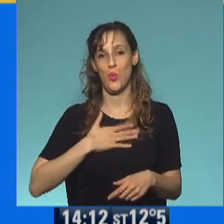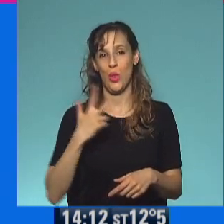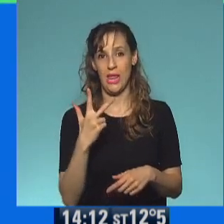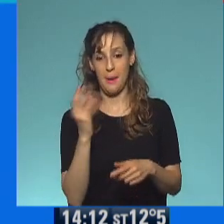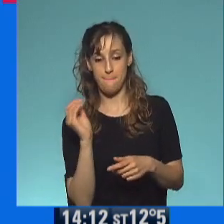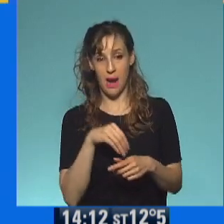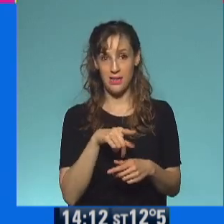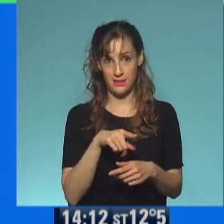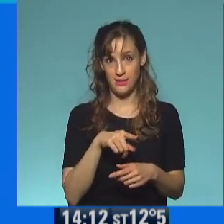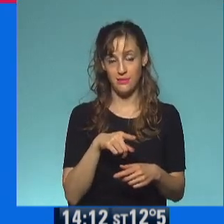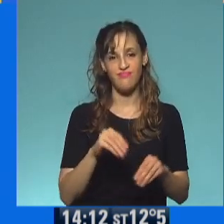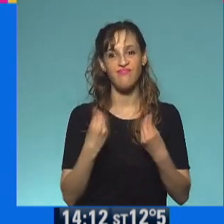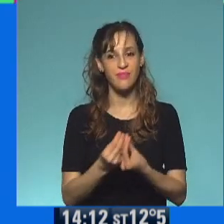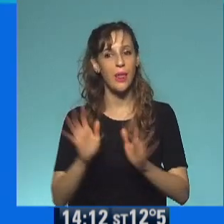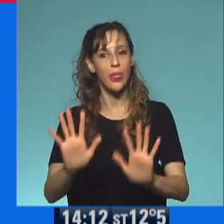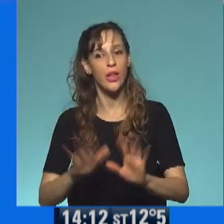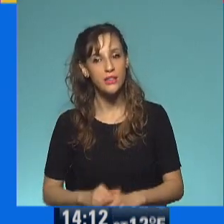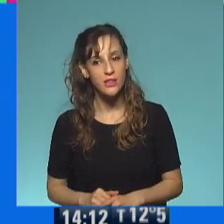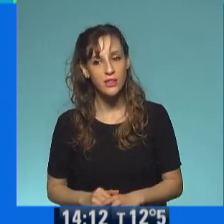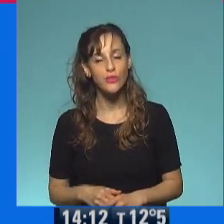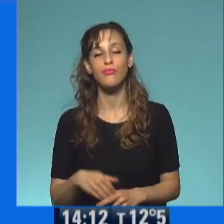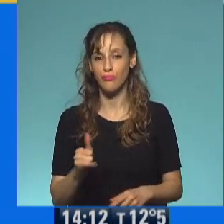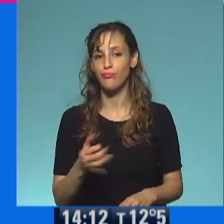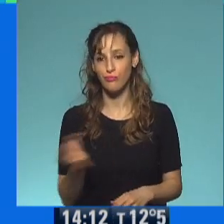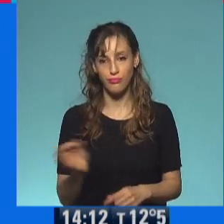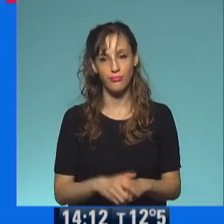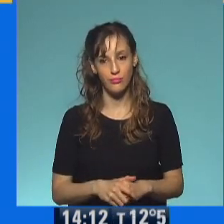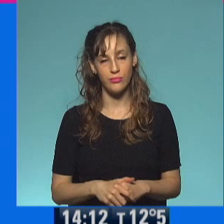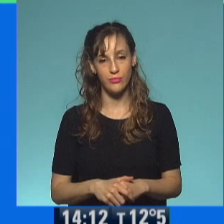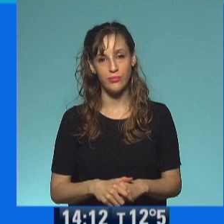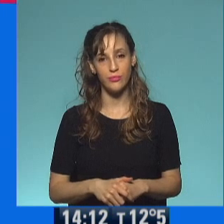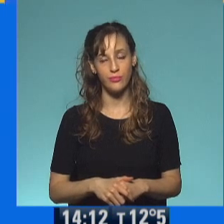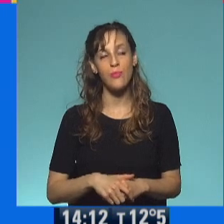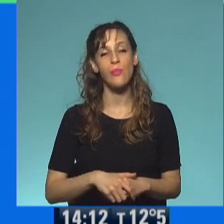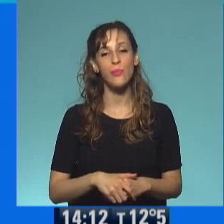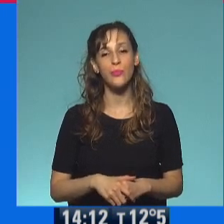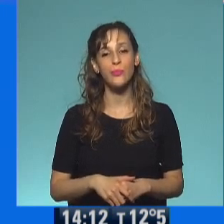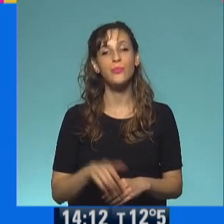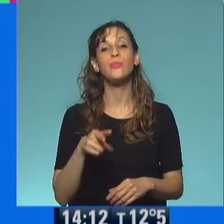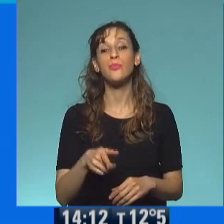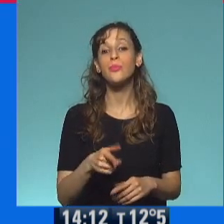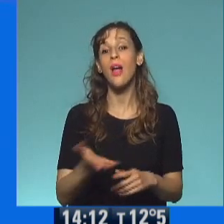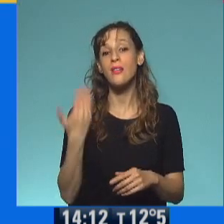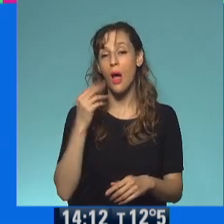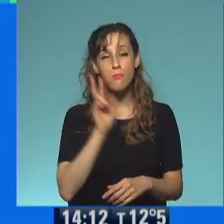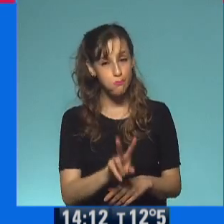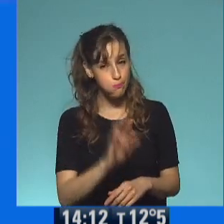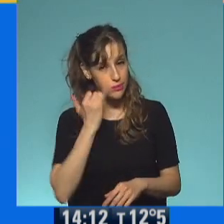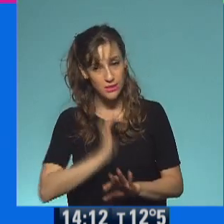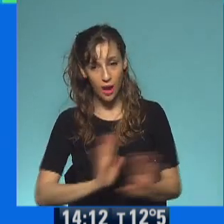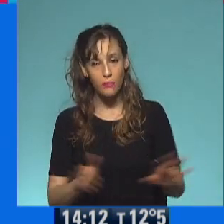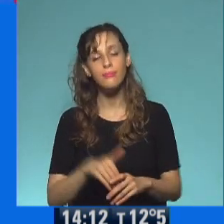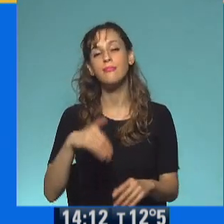llaves para llegar a 10. Y ahí tiene la llave. De San Carlos, Santa Fe, Lola. La habíamos visto ayer. Buenísimo.